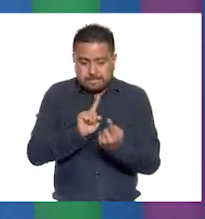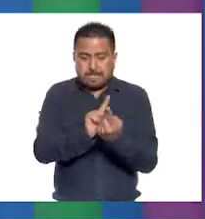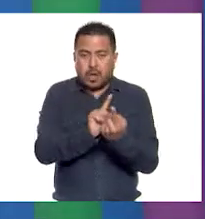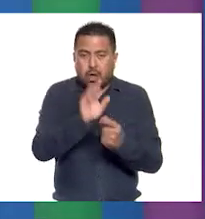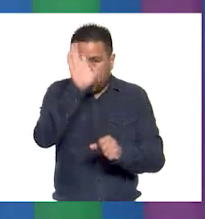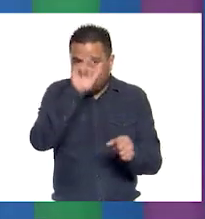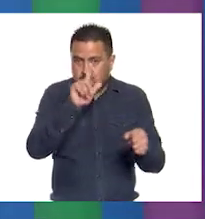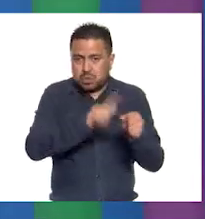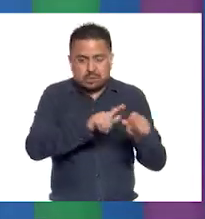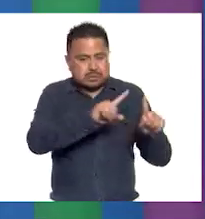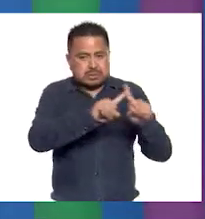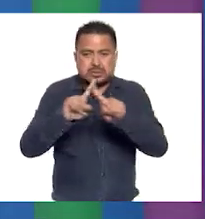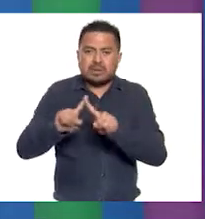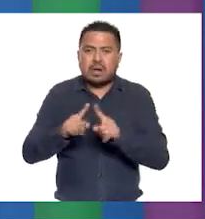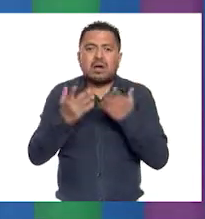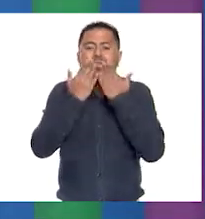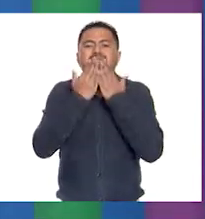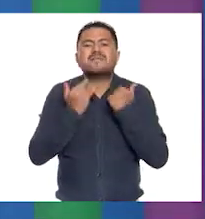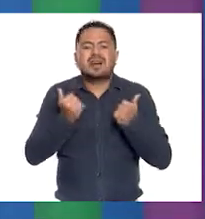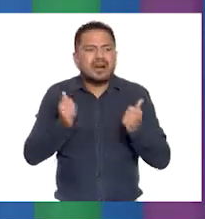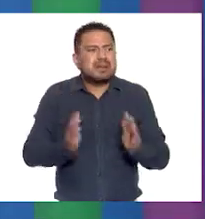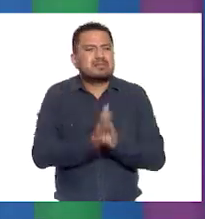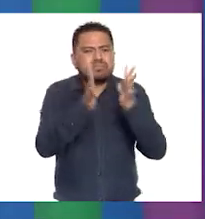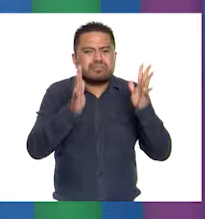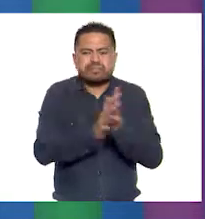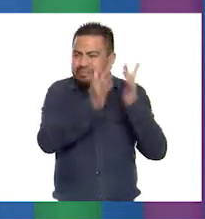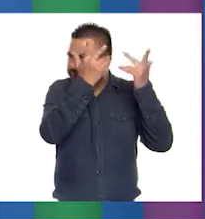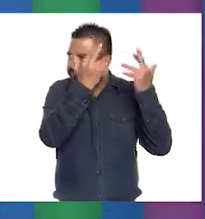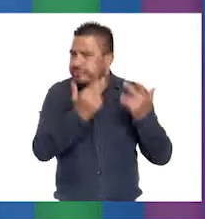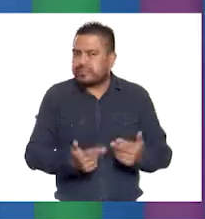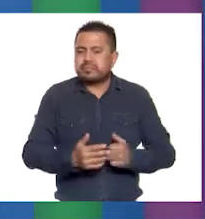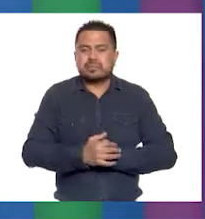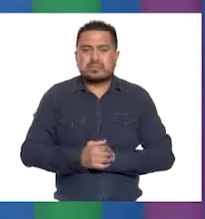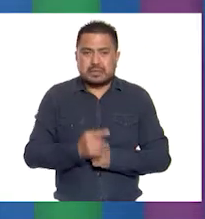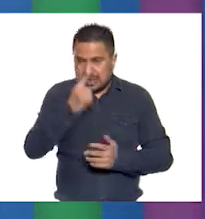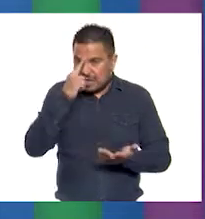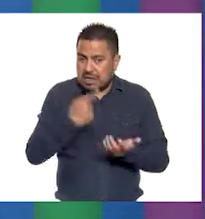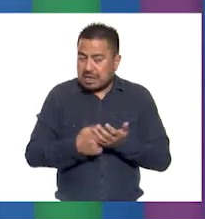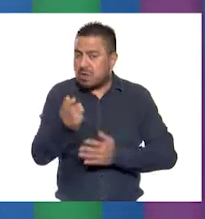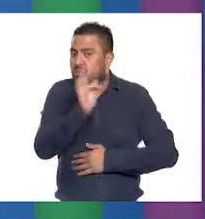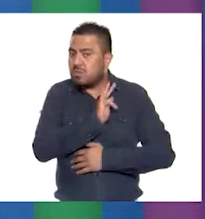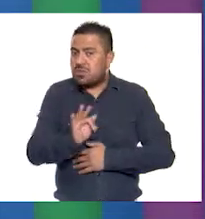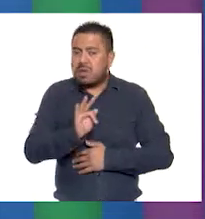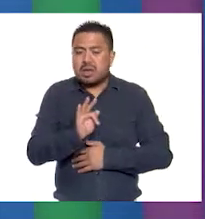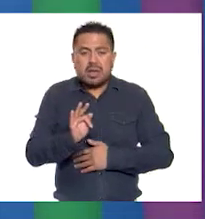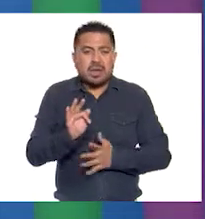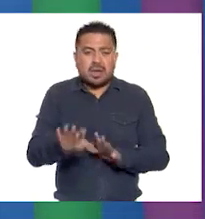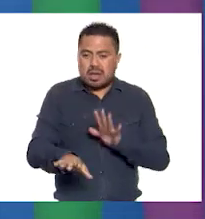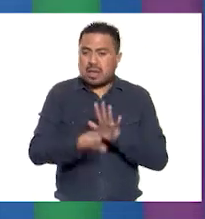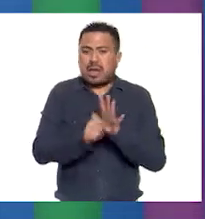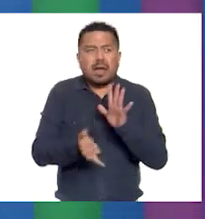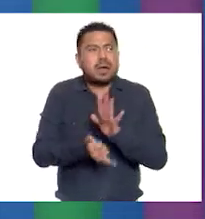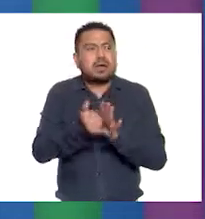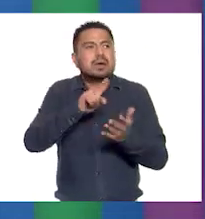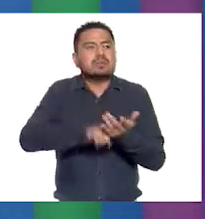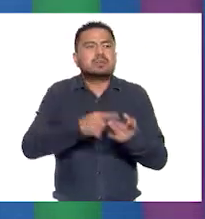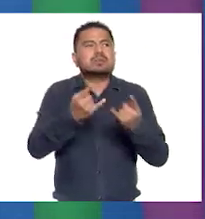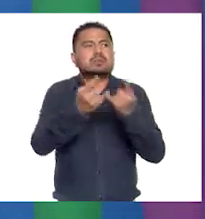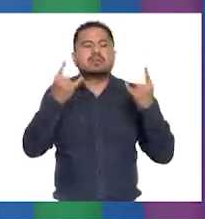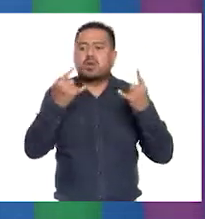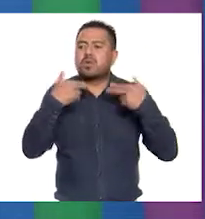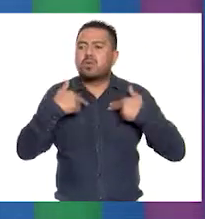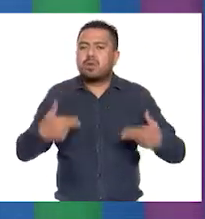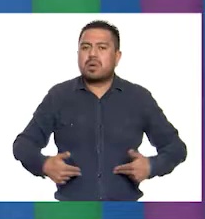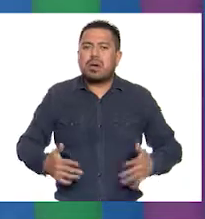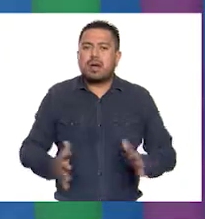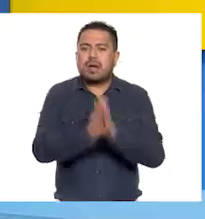entre culturas distintas sin un afán de conquista y destrucción? ¿Creen que sea posible concebir y construir una historia humana